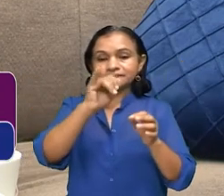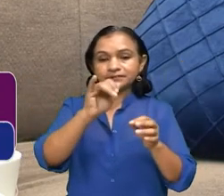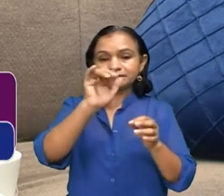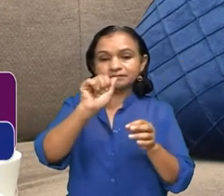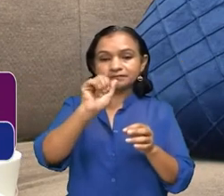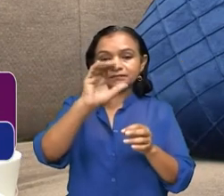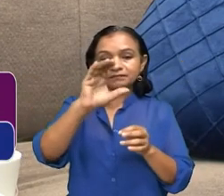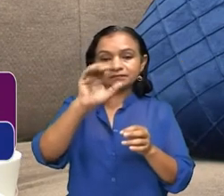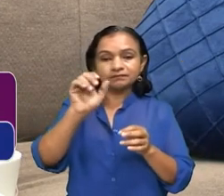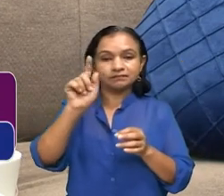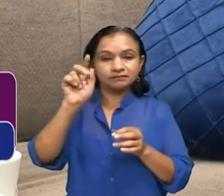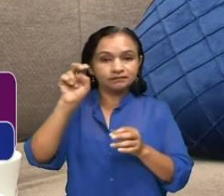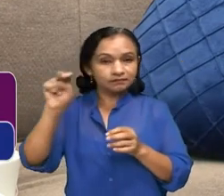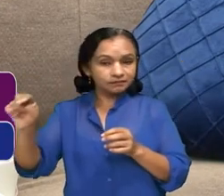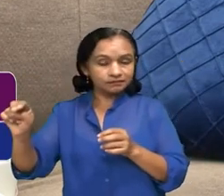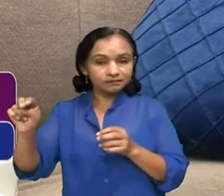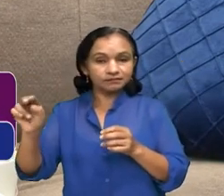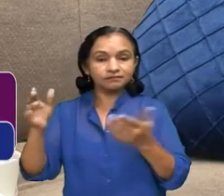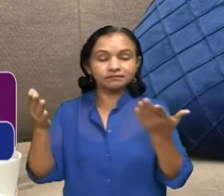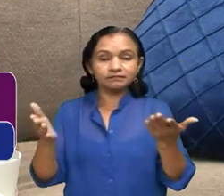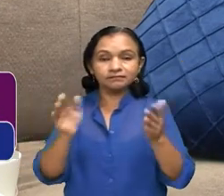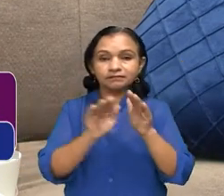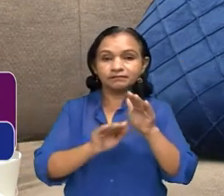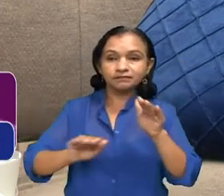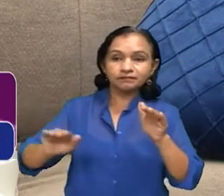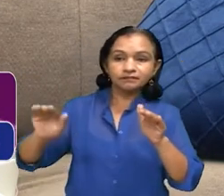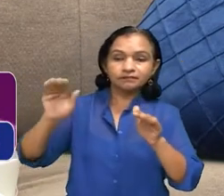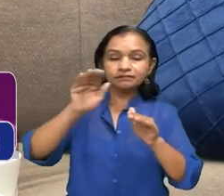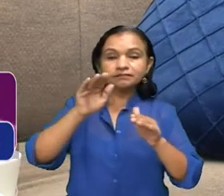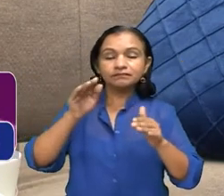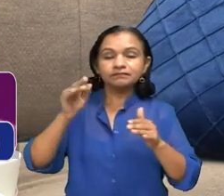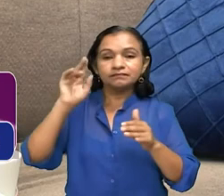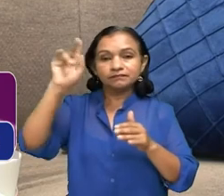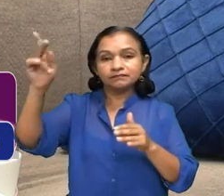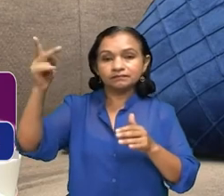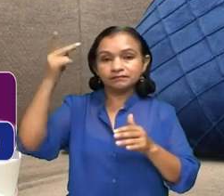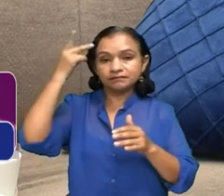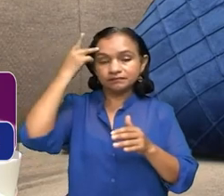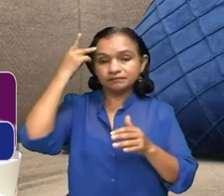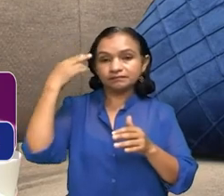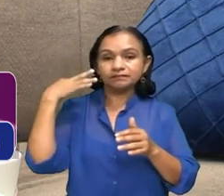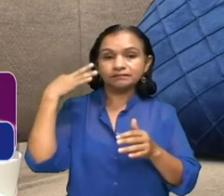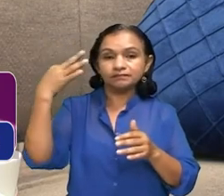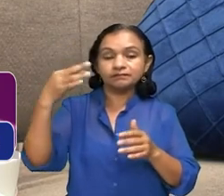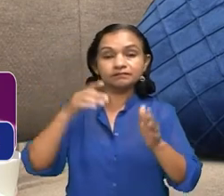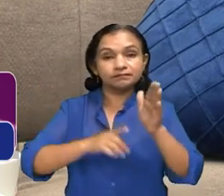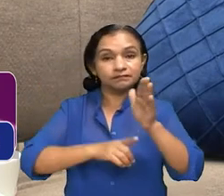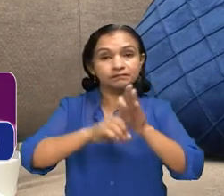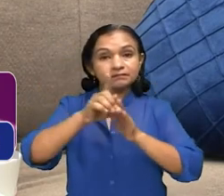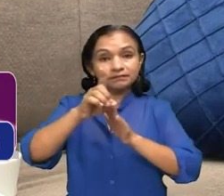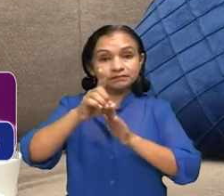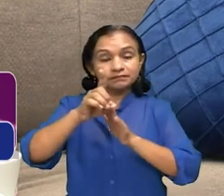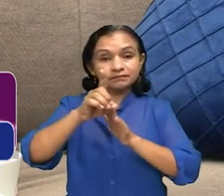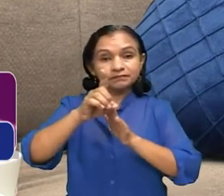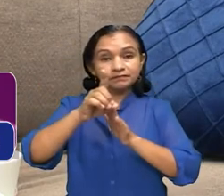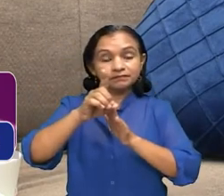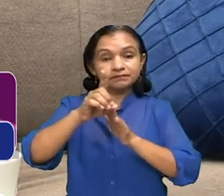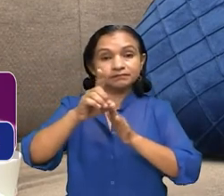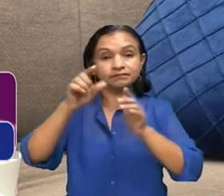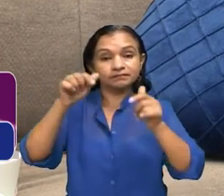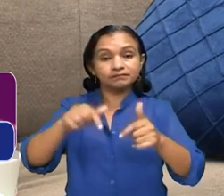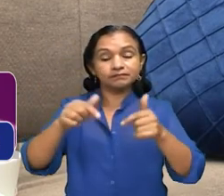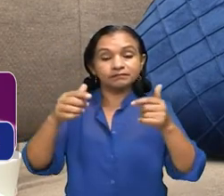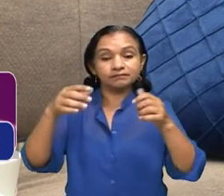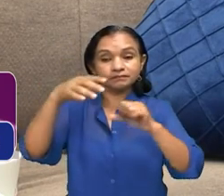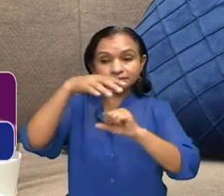con otras instituciones. Y sobre todo esa voluntad política, ¿verdad?, para ir desarrollando. Y ahora con la